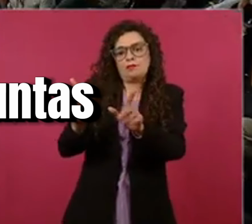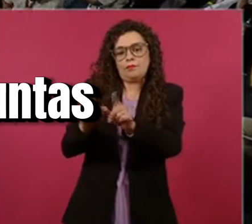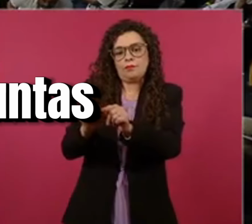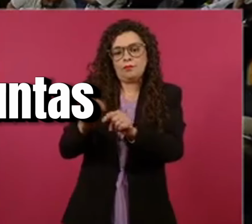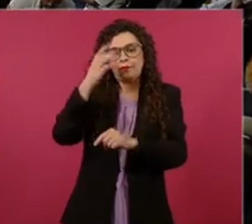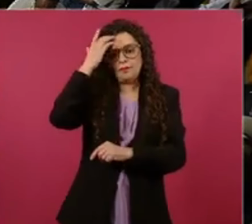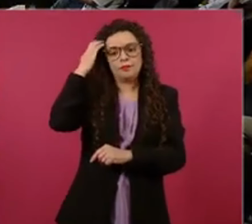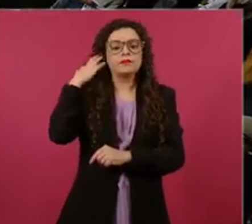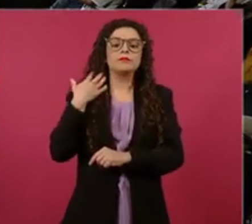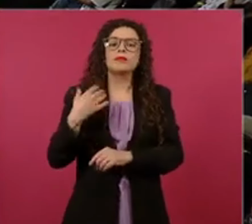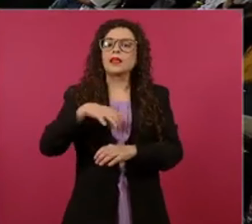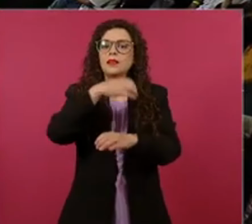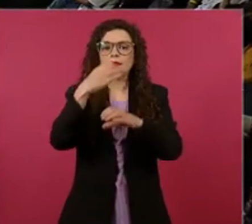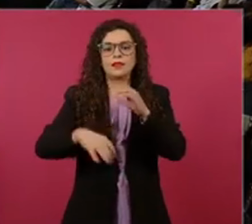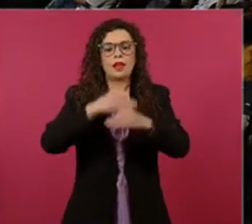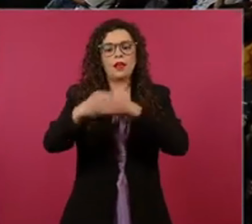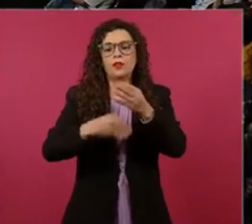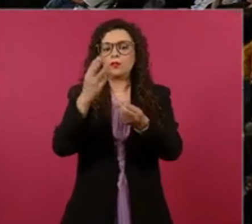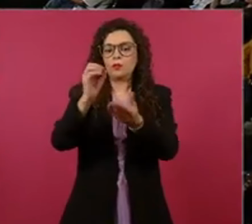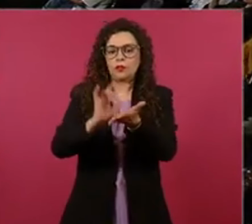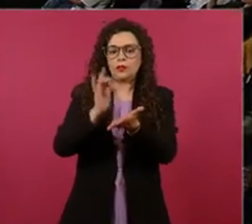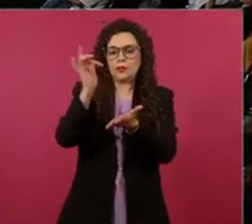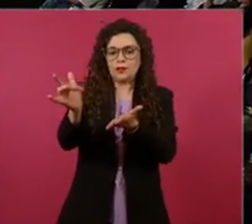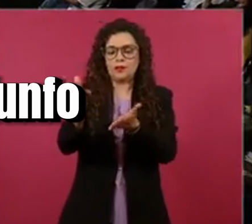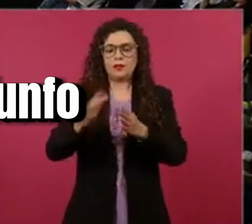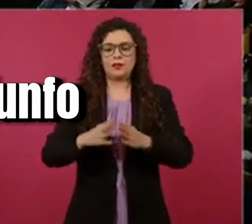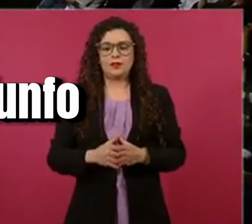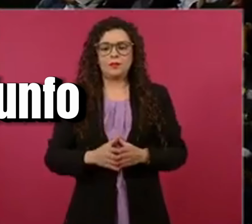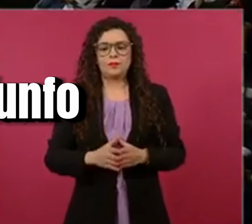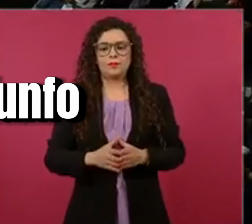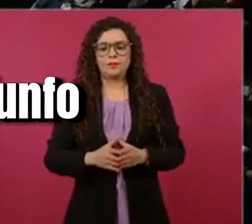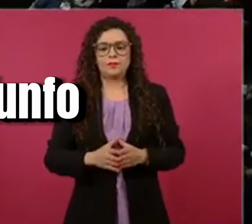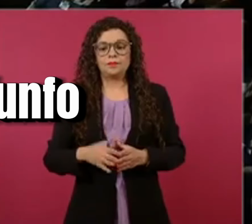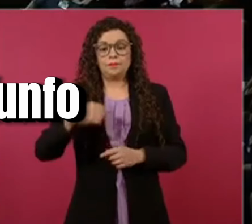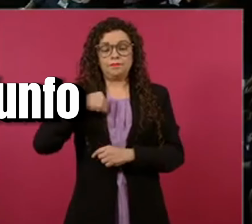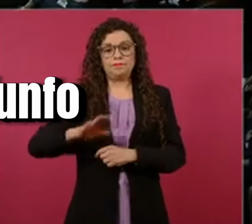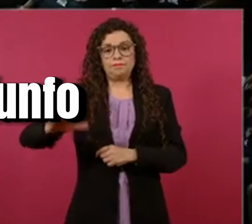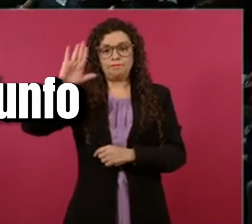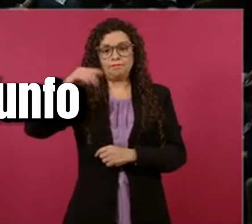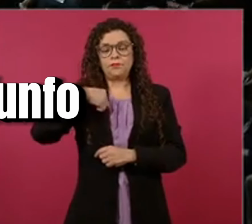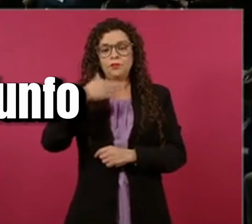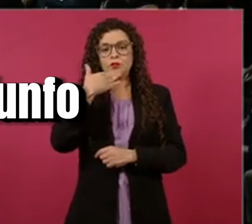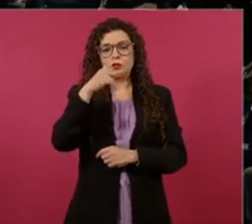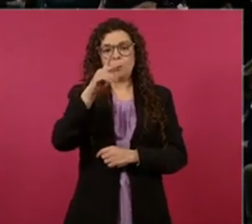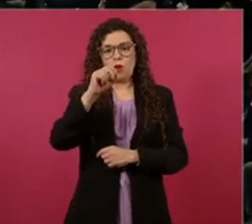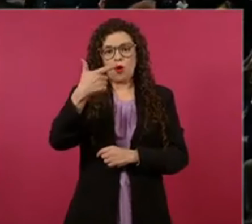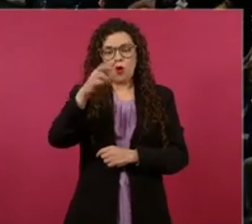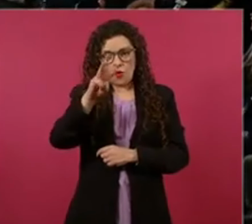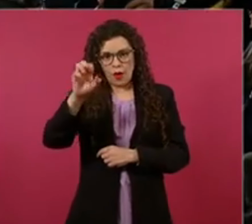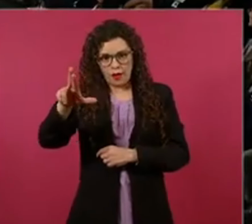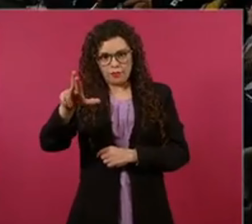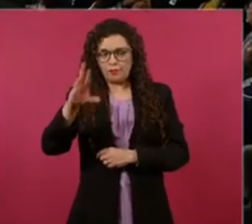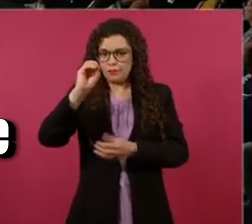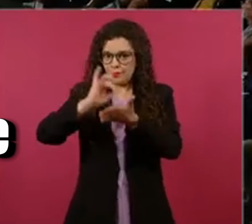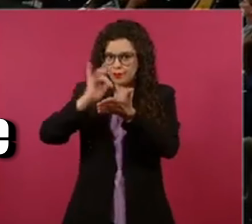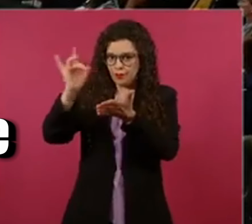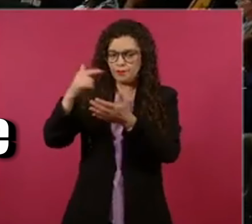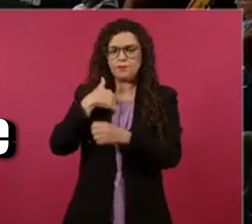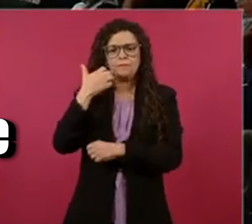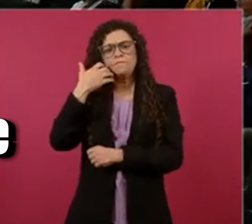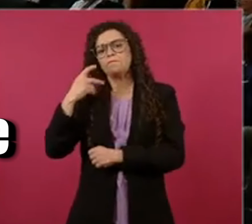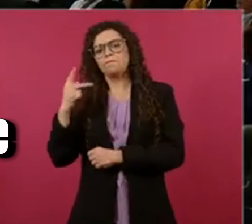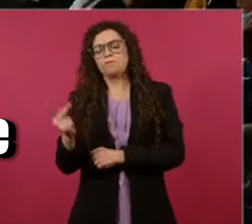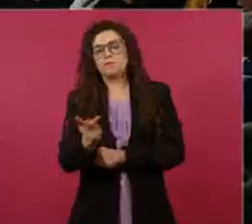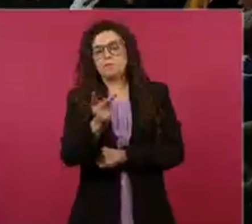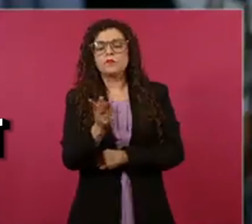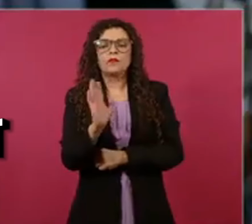de preguntas y respuestas? Muchas gracias a todos. En parte de Sonora Power, bueno, felicidades reiteradas por su triunfo. Y bueno, plantearle, bueno, sé que se